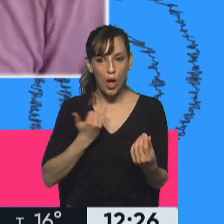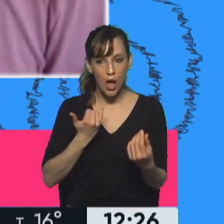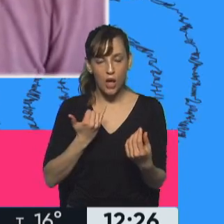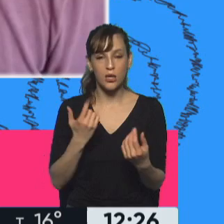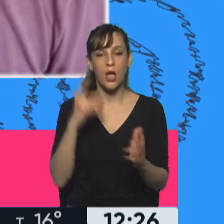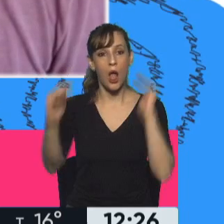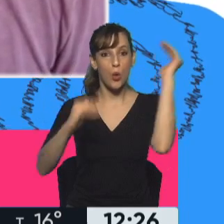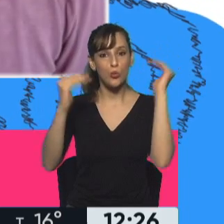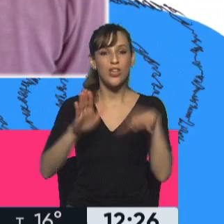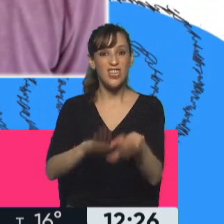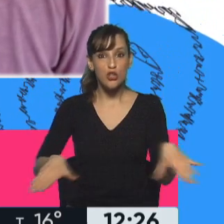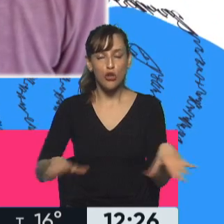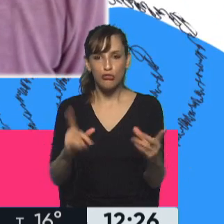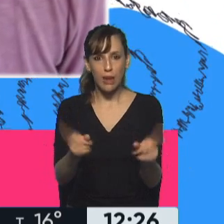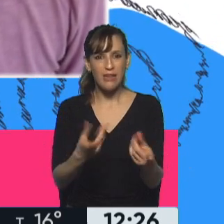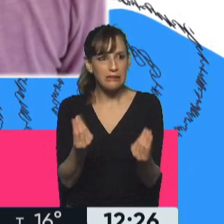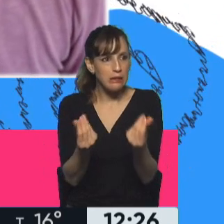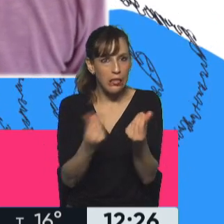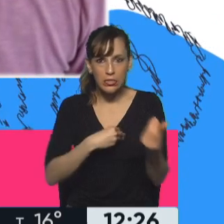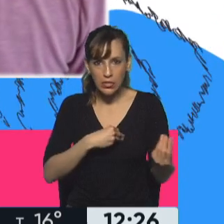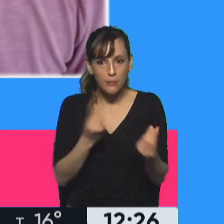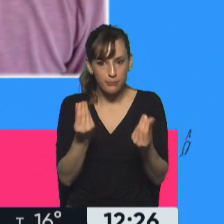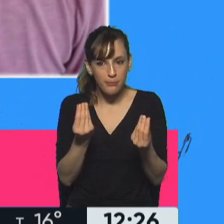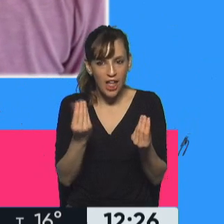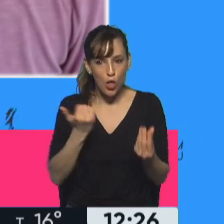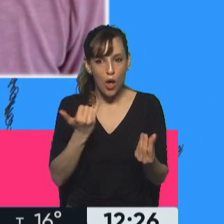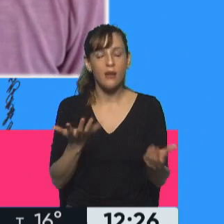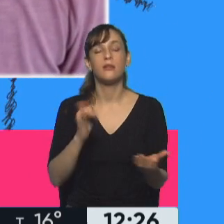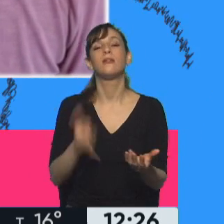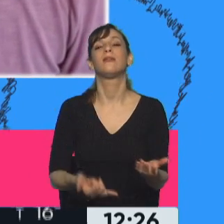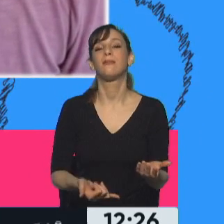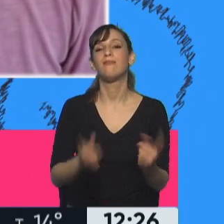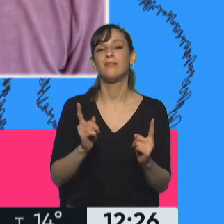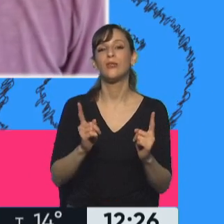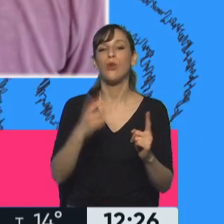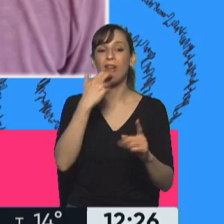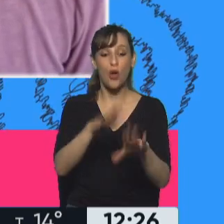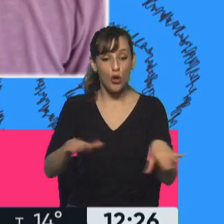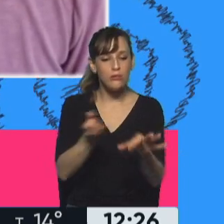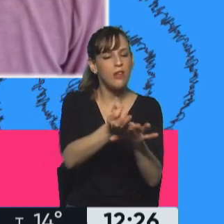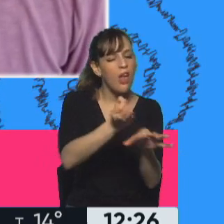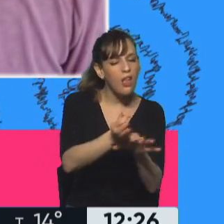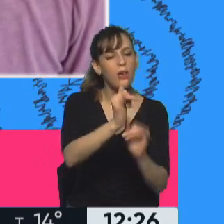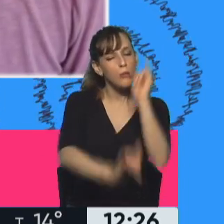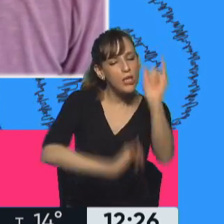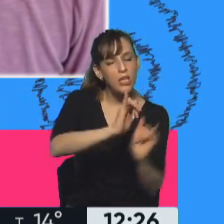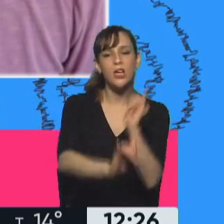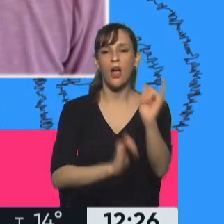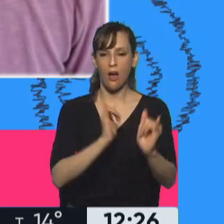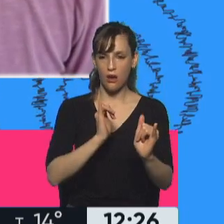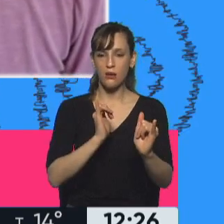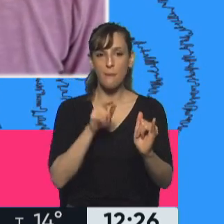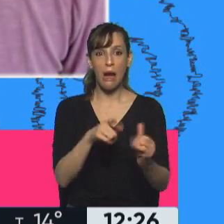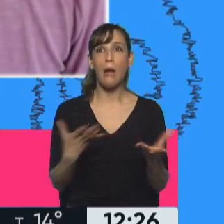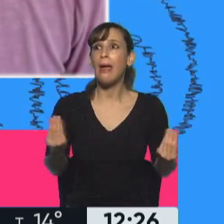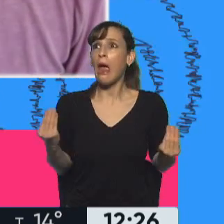todo. Exactamente, y está muy bien la comparación, me encanta, porque tiene que ver con eso, que uno trata a los hijos de hacerle, de defenderlos, de cuidarlos, de